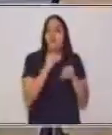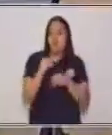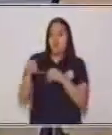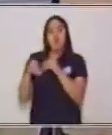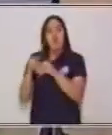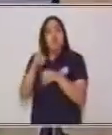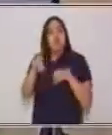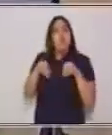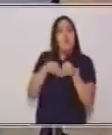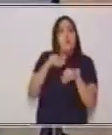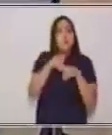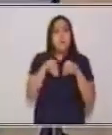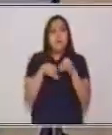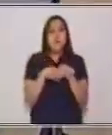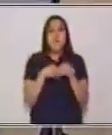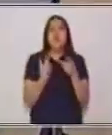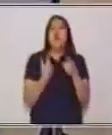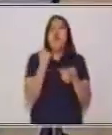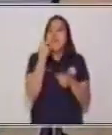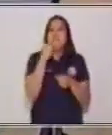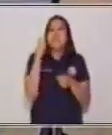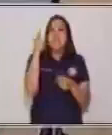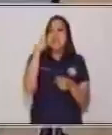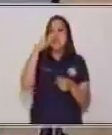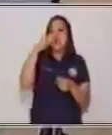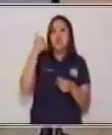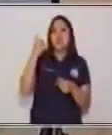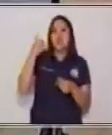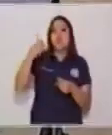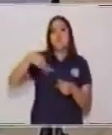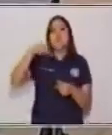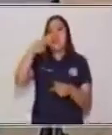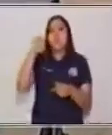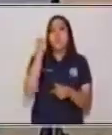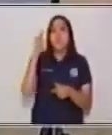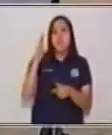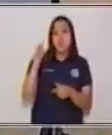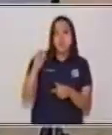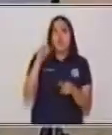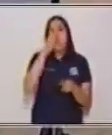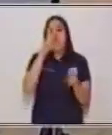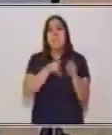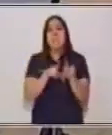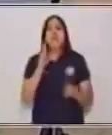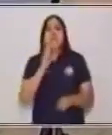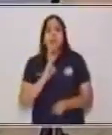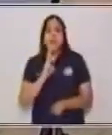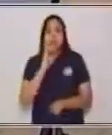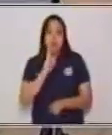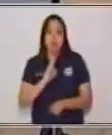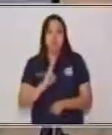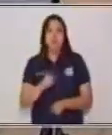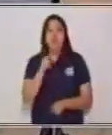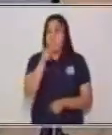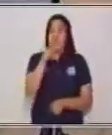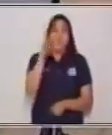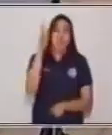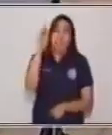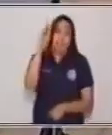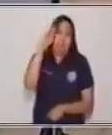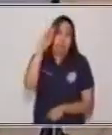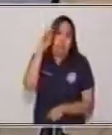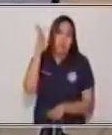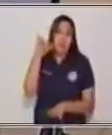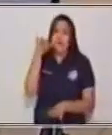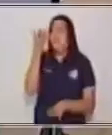tanto como del sustantivo y los actantes del verbo. Sin embargo, si usted no se acuerda acerca de cada uno de